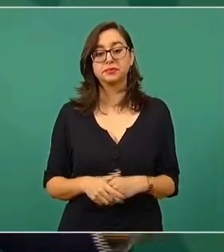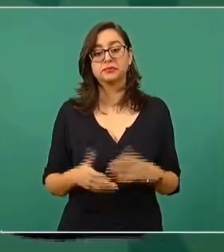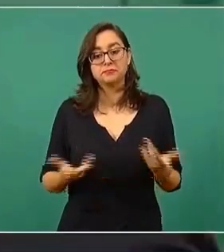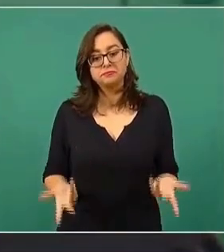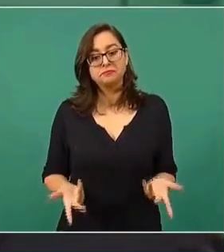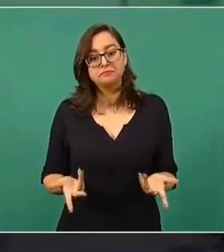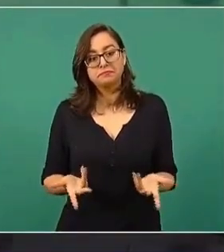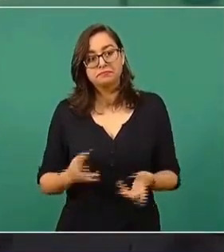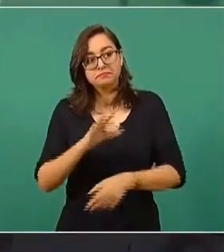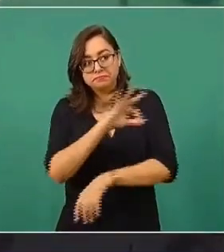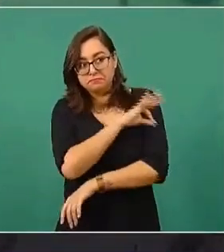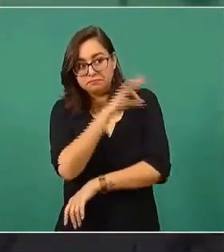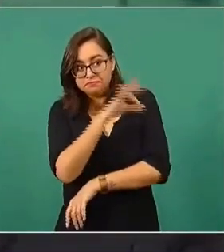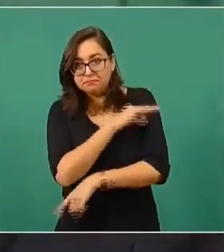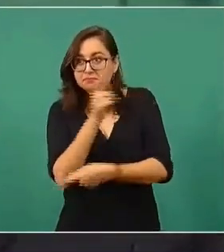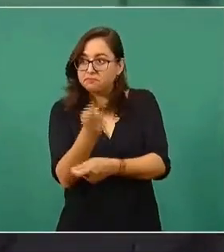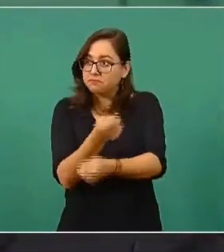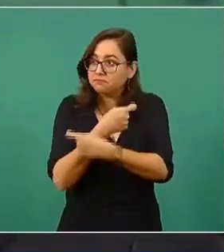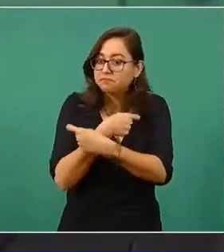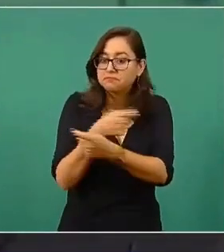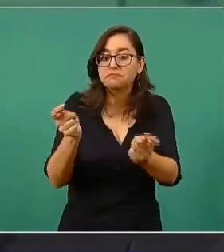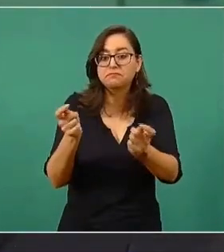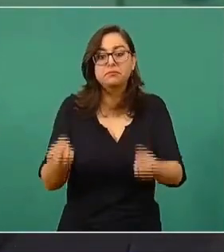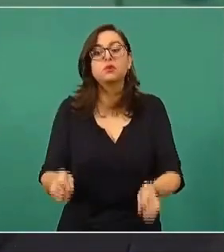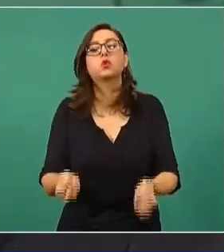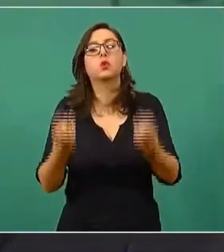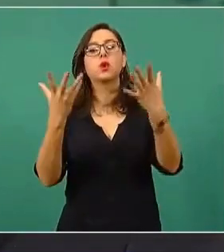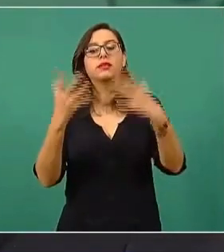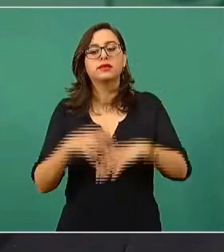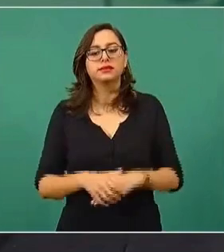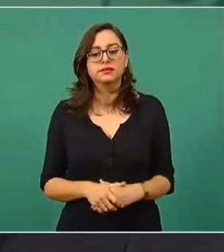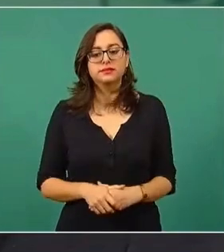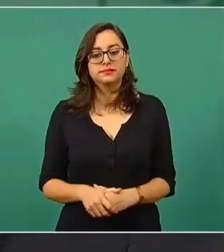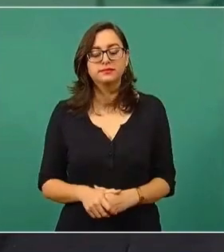¿cuántas vacunas ha distribuido la ONU?